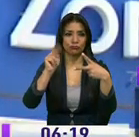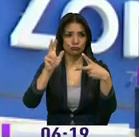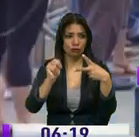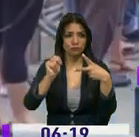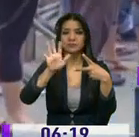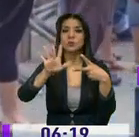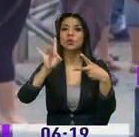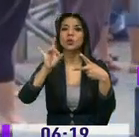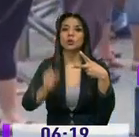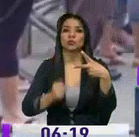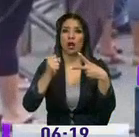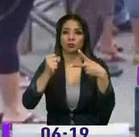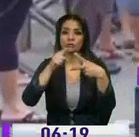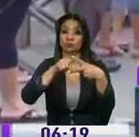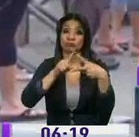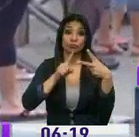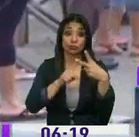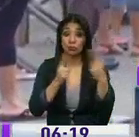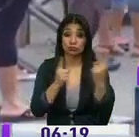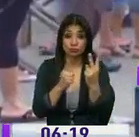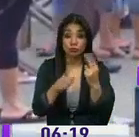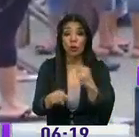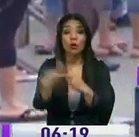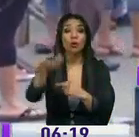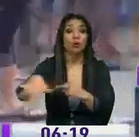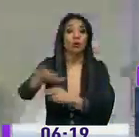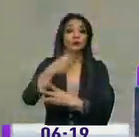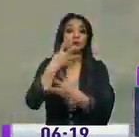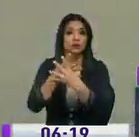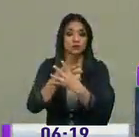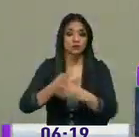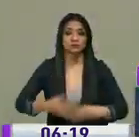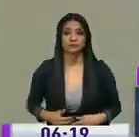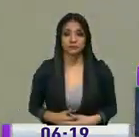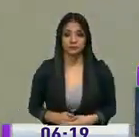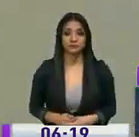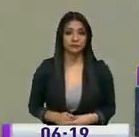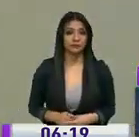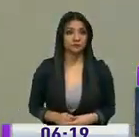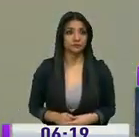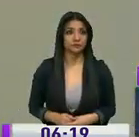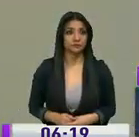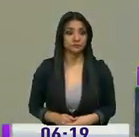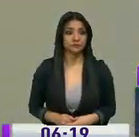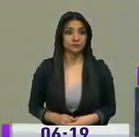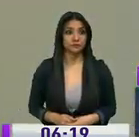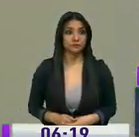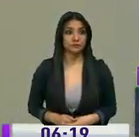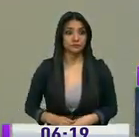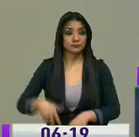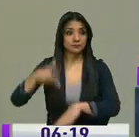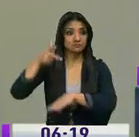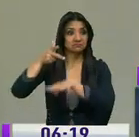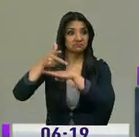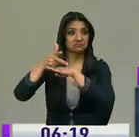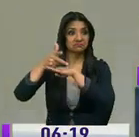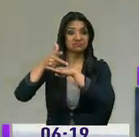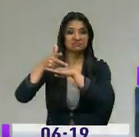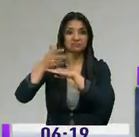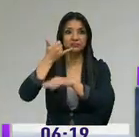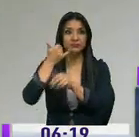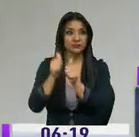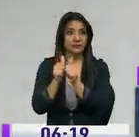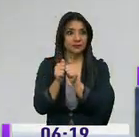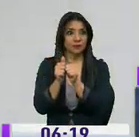años, quienes permanecían en otras celdas. En estas imágenes captadas por el ente de teléfonos